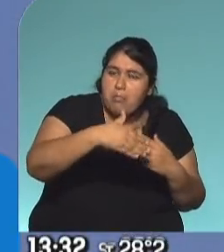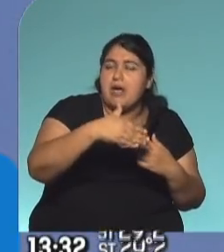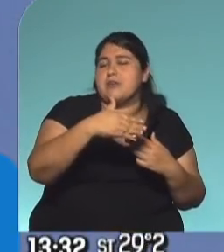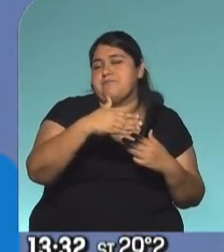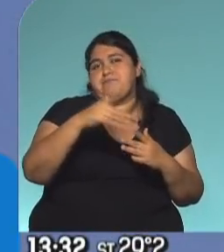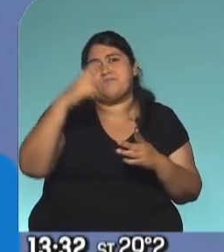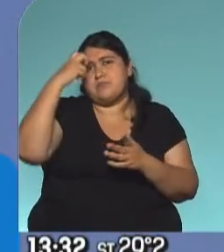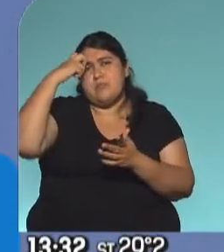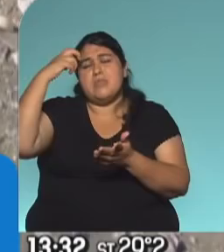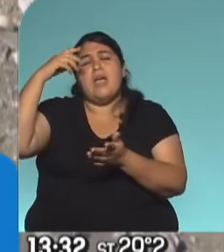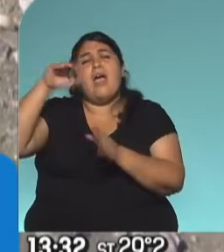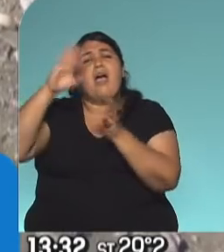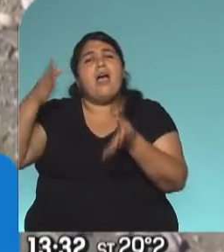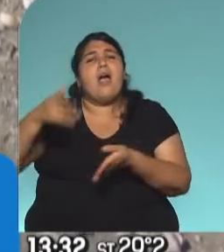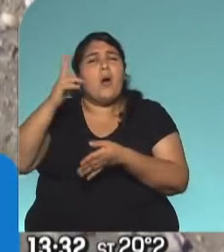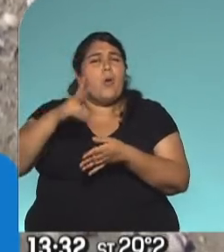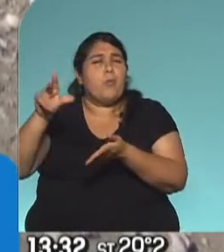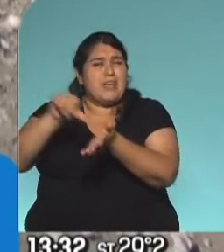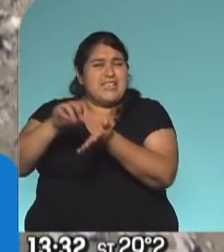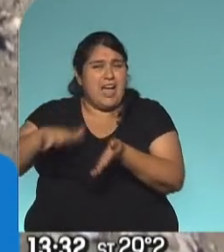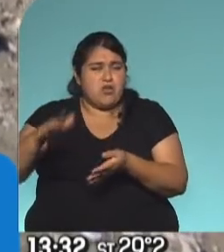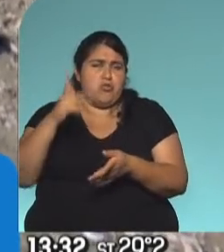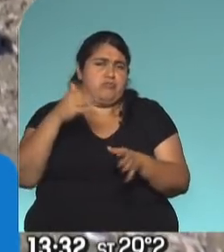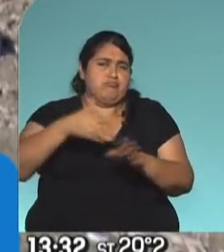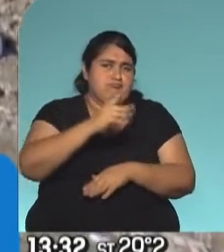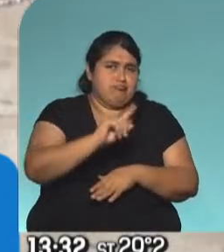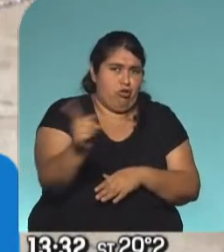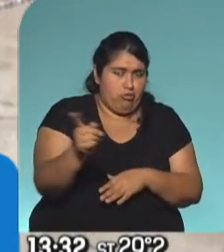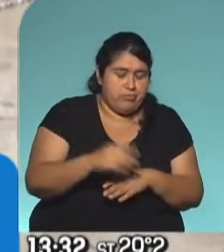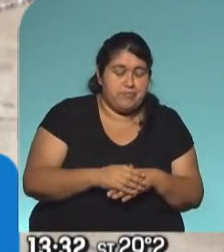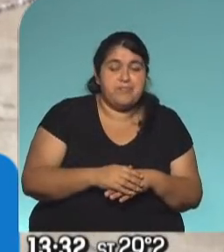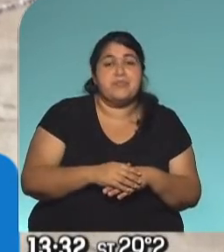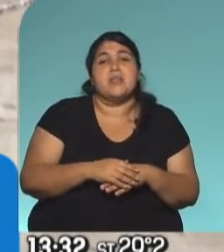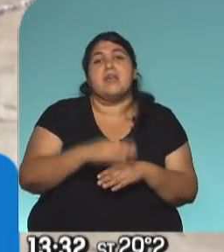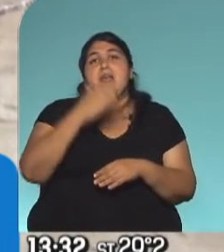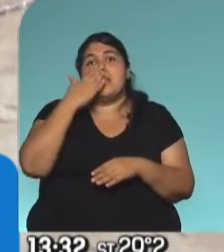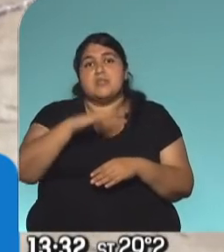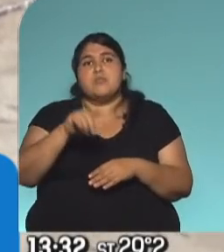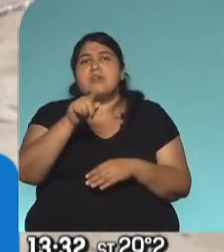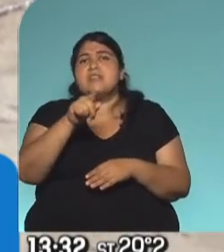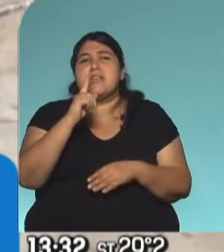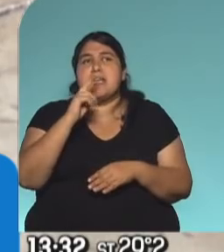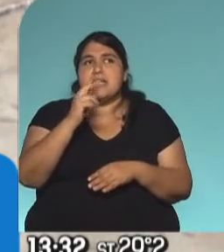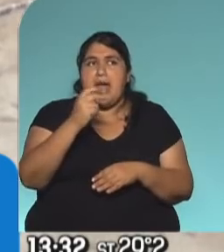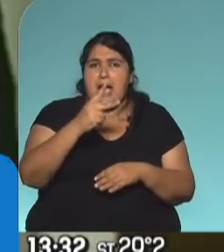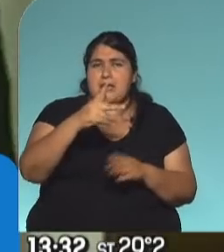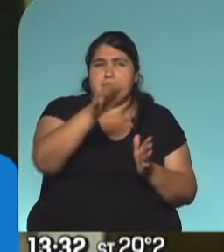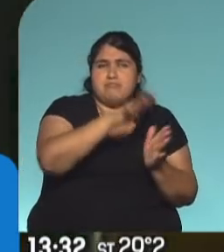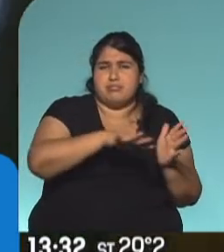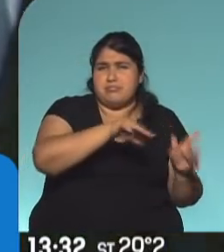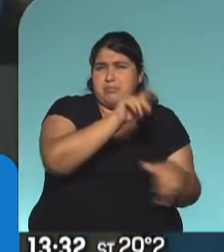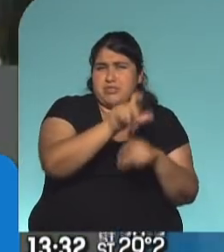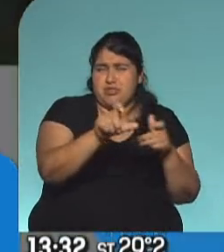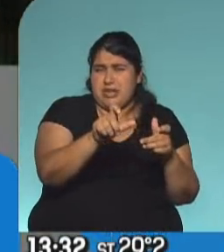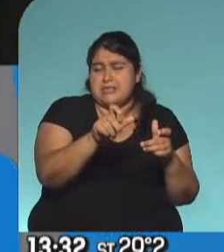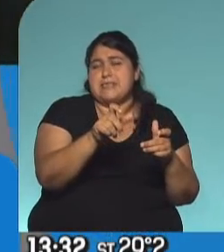en contra también cuando fue Bush y la demonización que se hizo del Irak y sus personas. Y